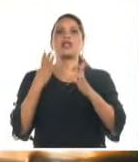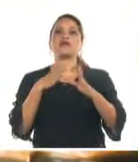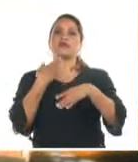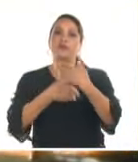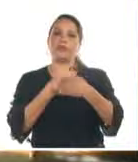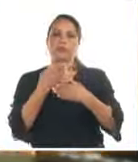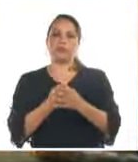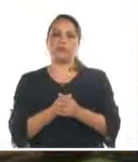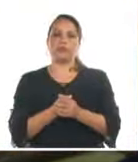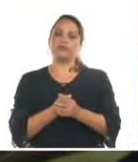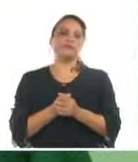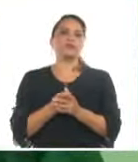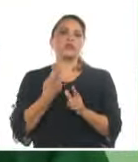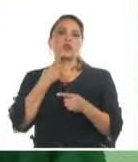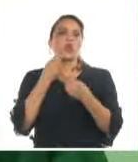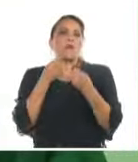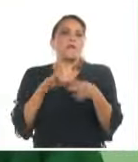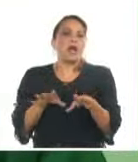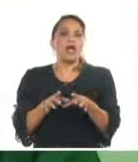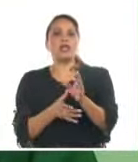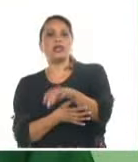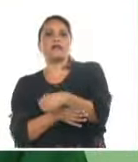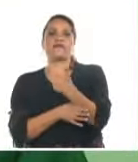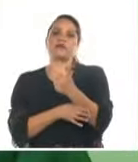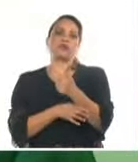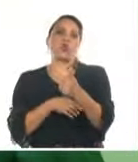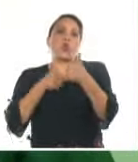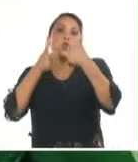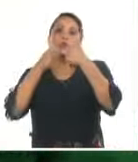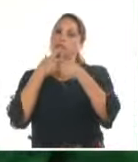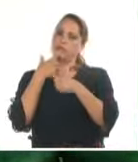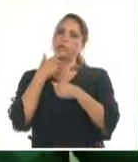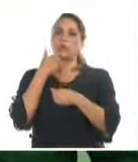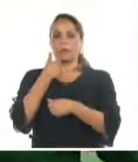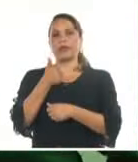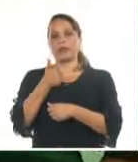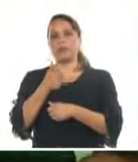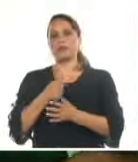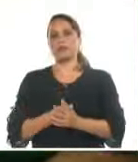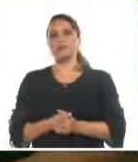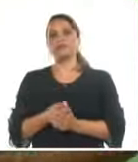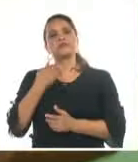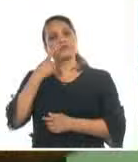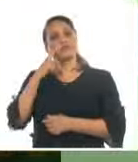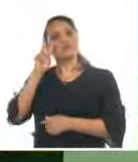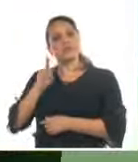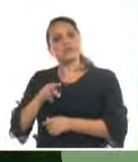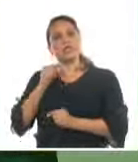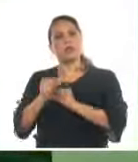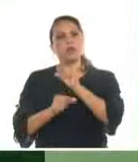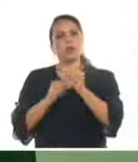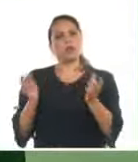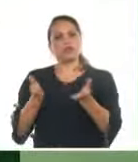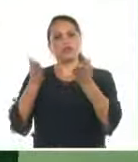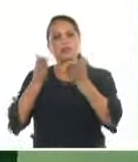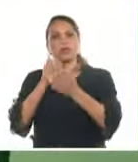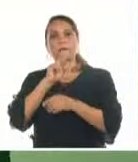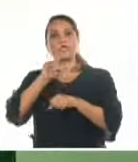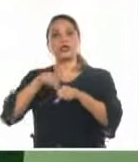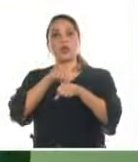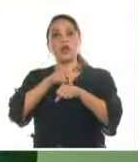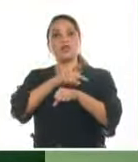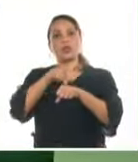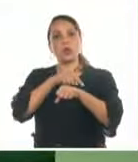que van a ser normal, pero van a mejorar. Y hoy pudimos ver algunos pacientes que ya se están recuperando, profe, en solo 24 horas o